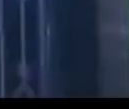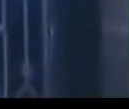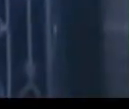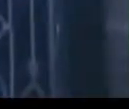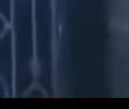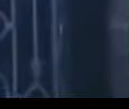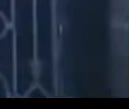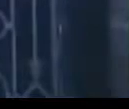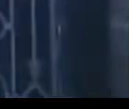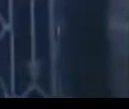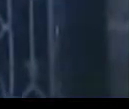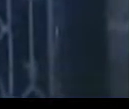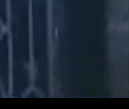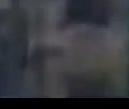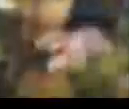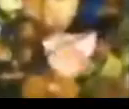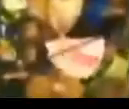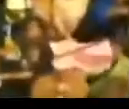muchísimos más.